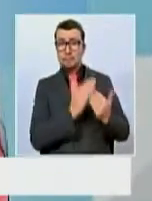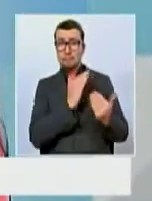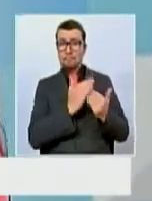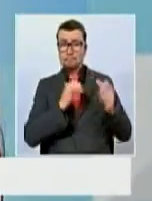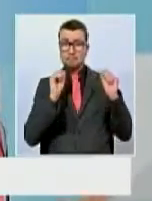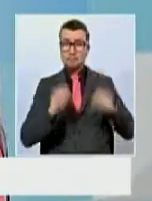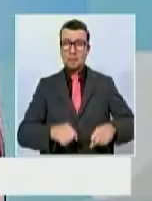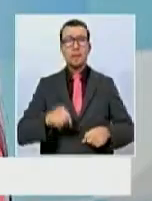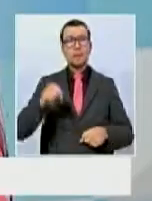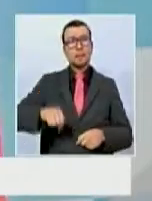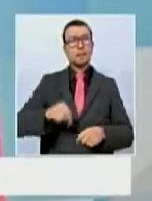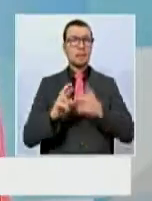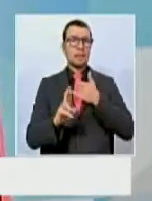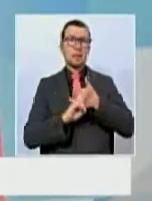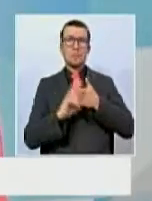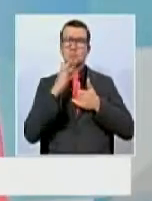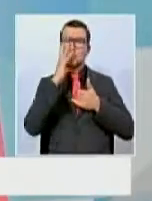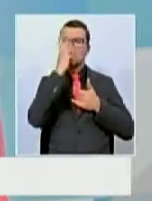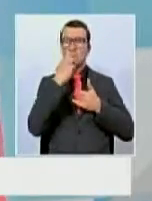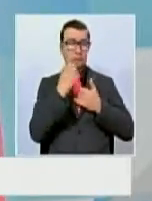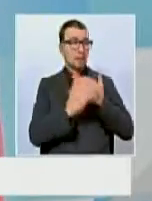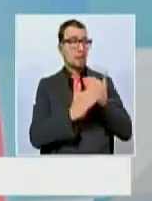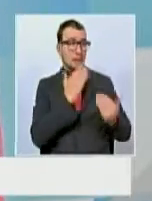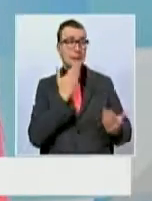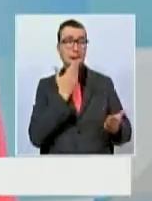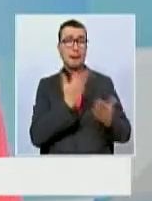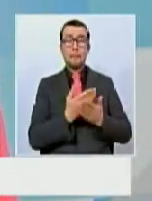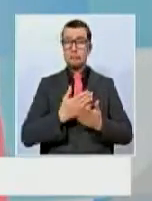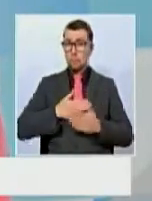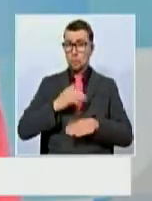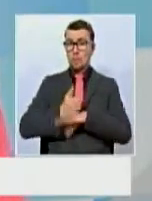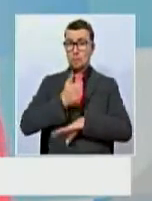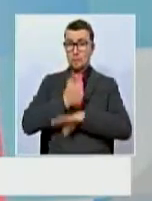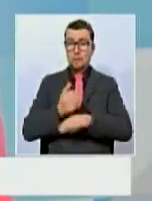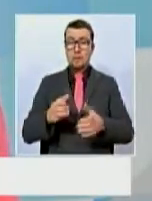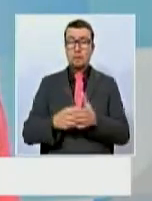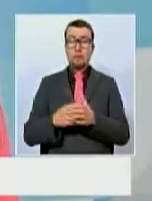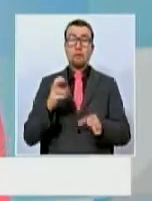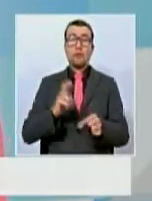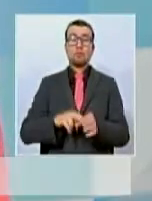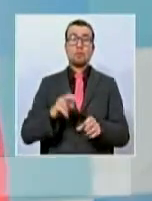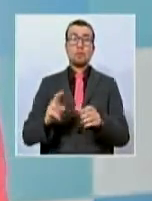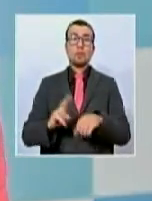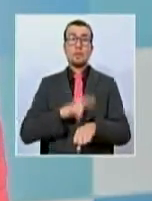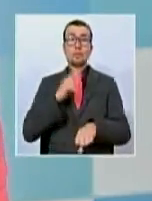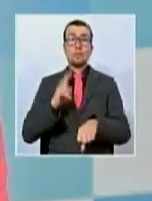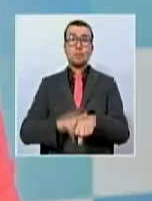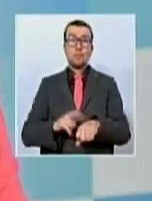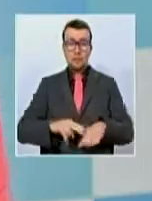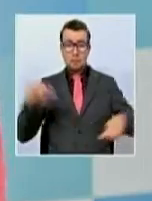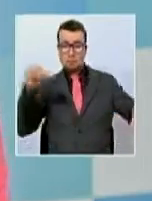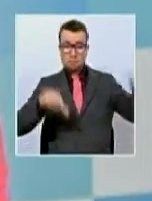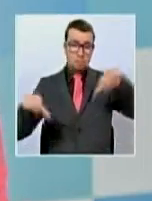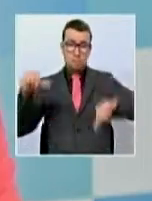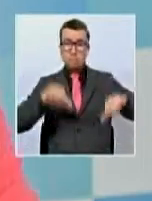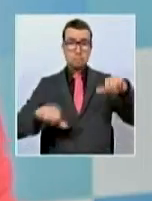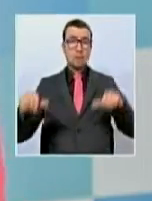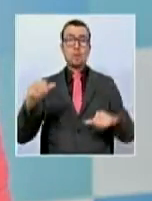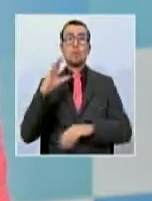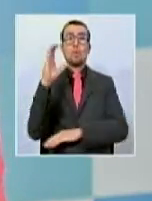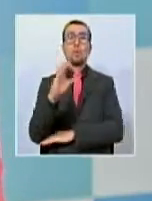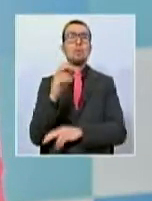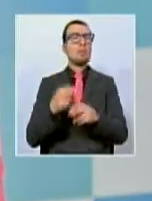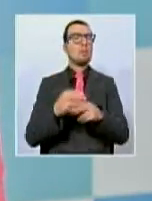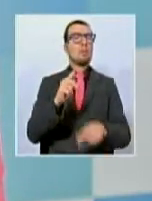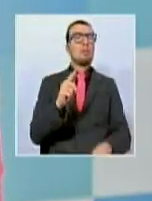a esta región tan linda. Como directora de la Federación Naturista de Laboratorios de Colombia,